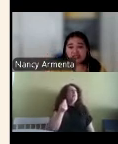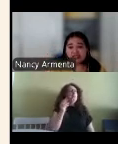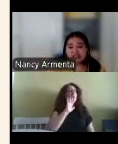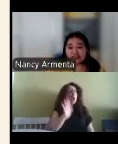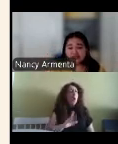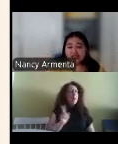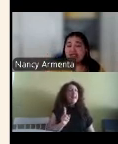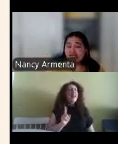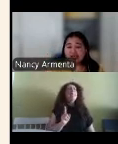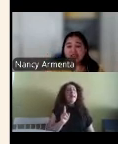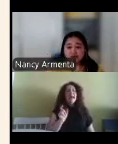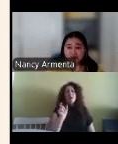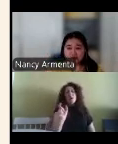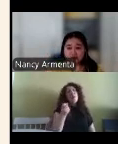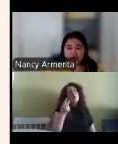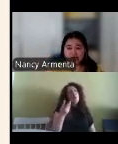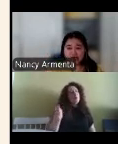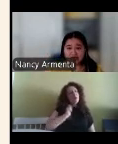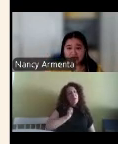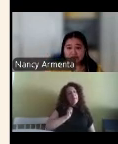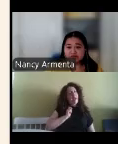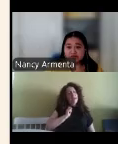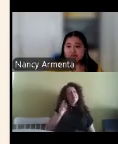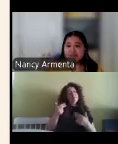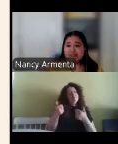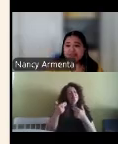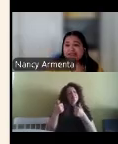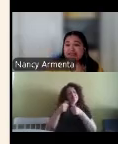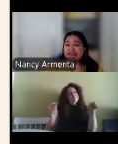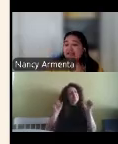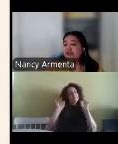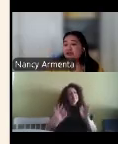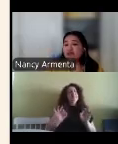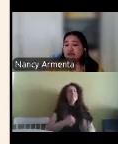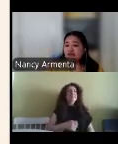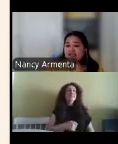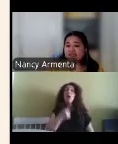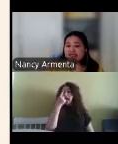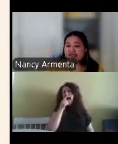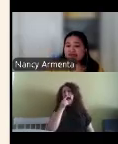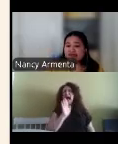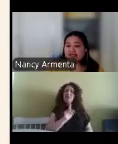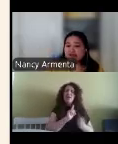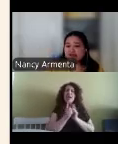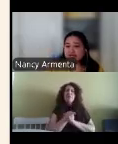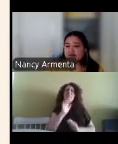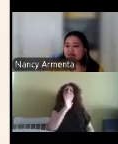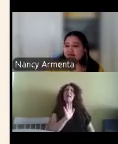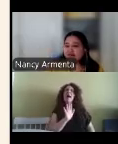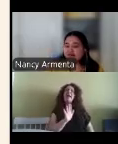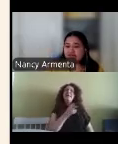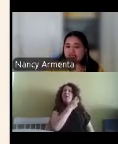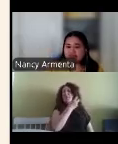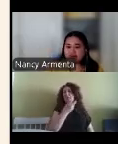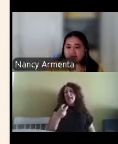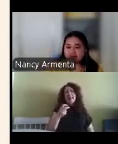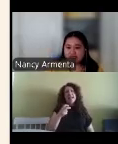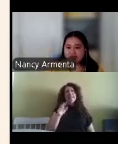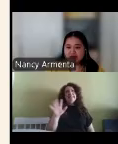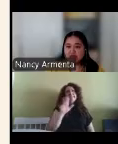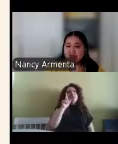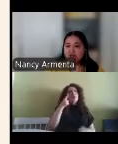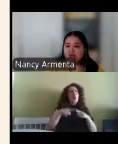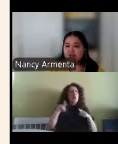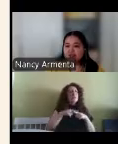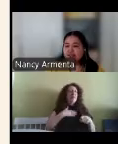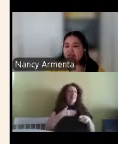números ya te identifican y la actitud podría cambiar. Te ven como quien viene a quitar, digamos, algo el servicio sanitario de